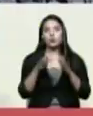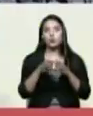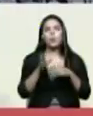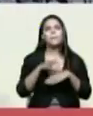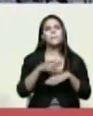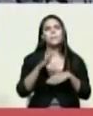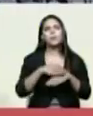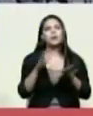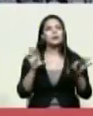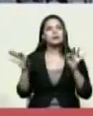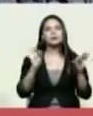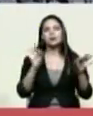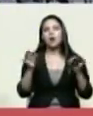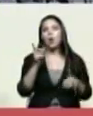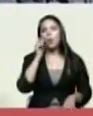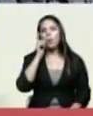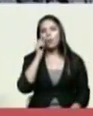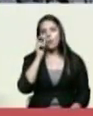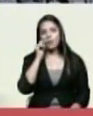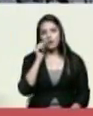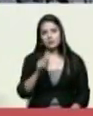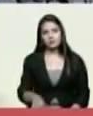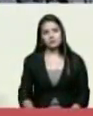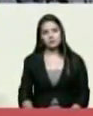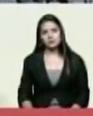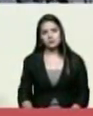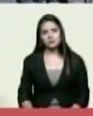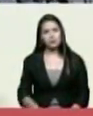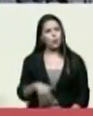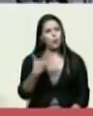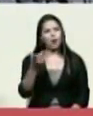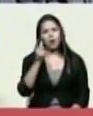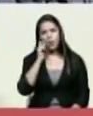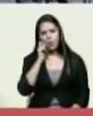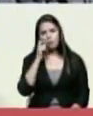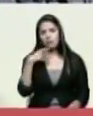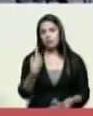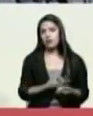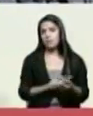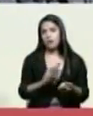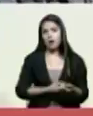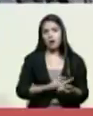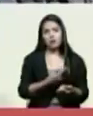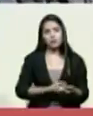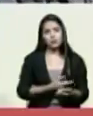porque eran cazadores de hombres. ¿De qué hombres? De hermanos.